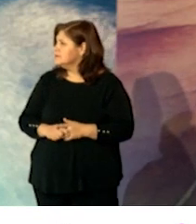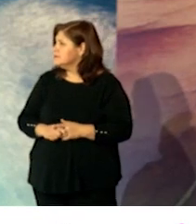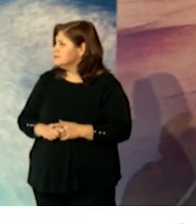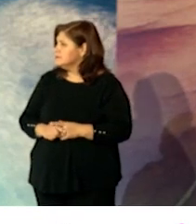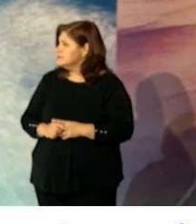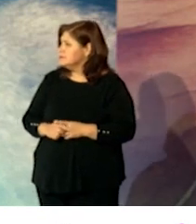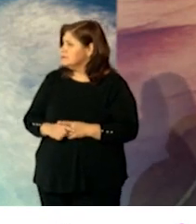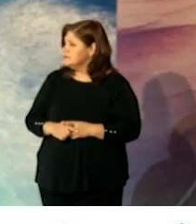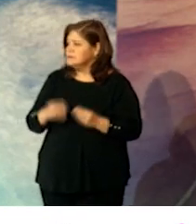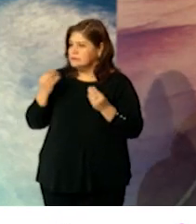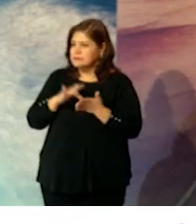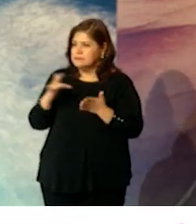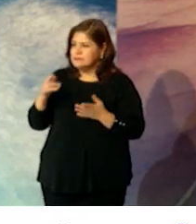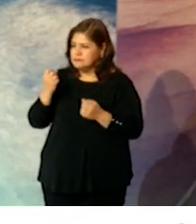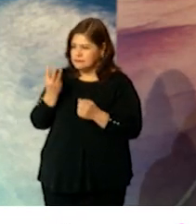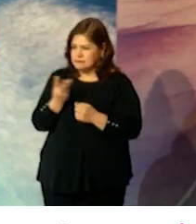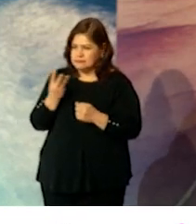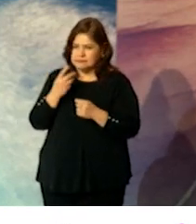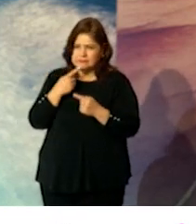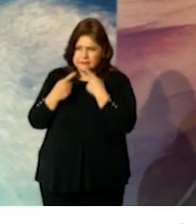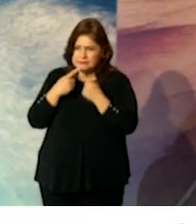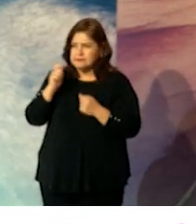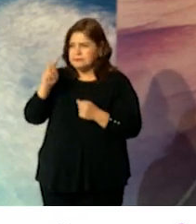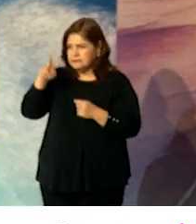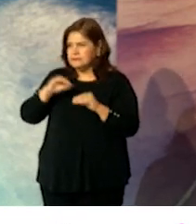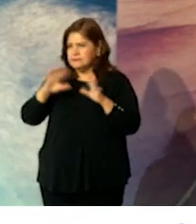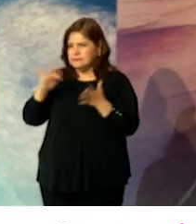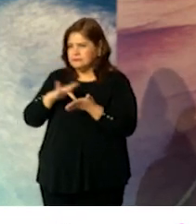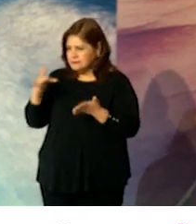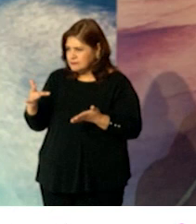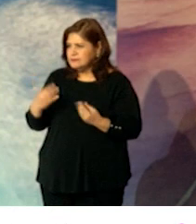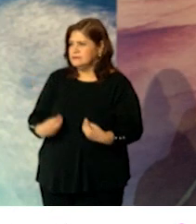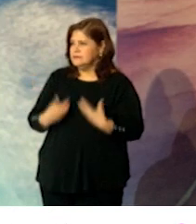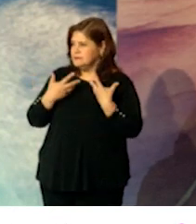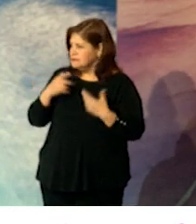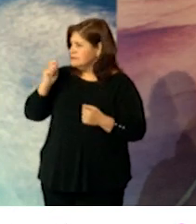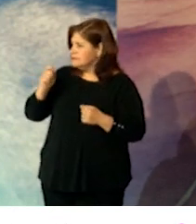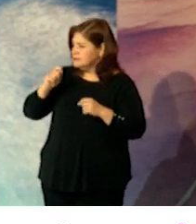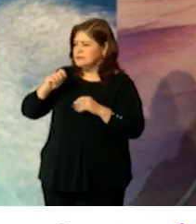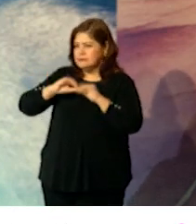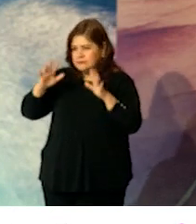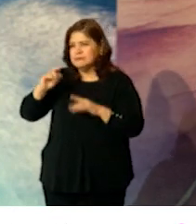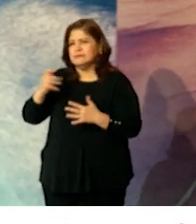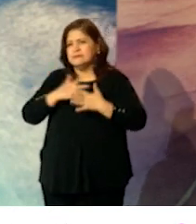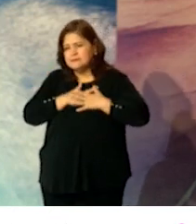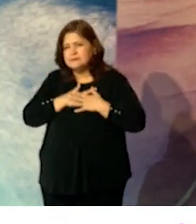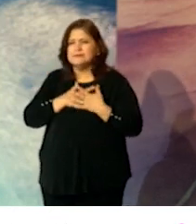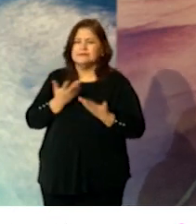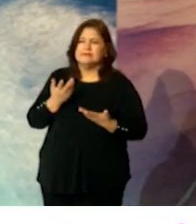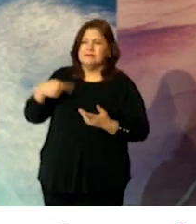Muchísimas gracias a nuestros 3 panelistas, muchísimas gracias por la claridad, por la inspiración, por el amor y la pasión con la